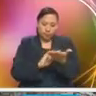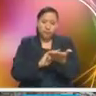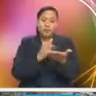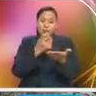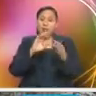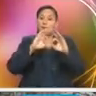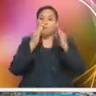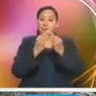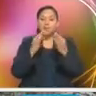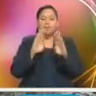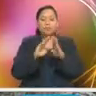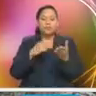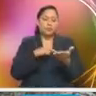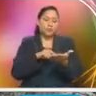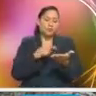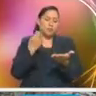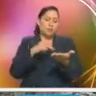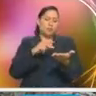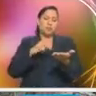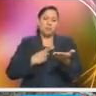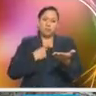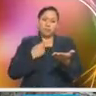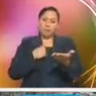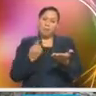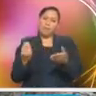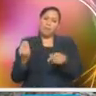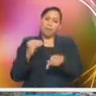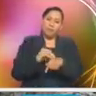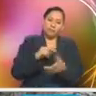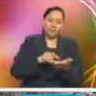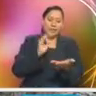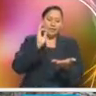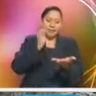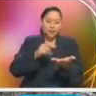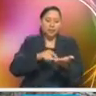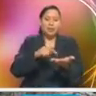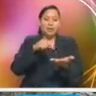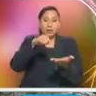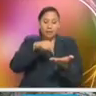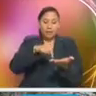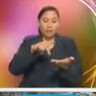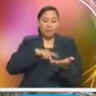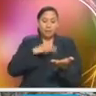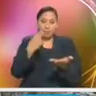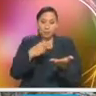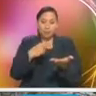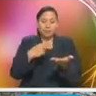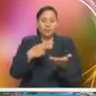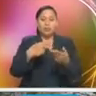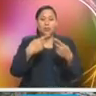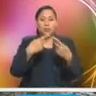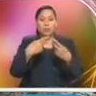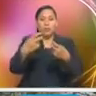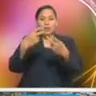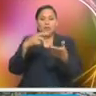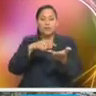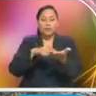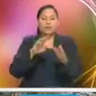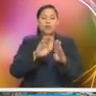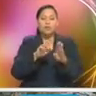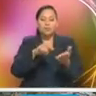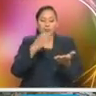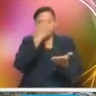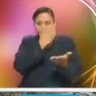mediante las cuales se obtiene nuestra información o se procesan nuestros datos personales a través de servicios de